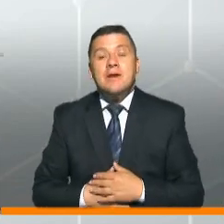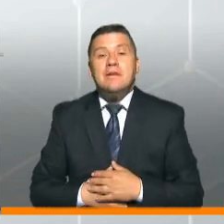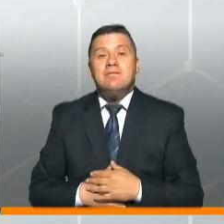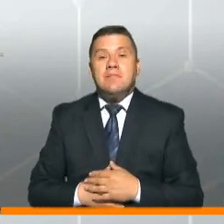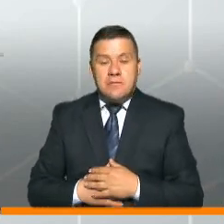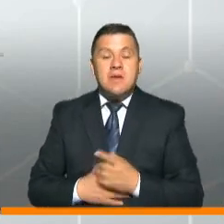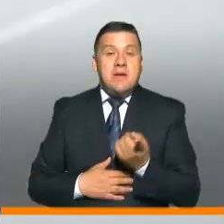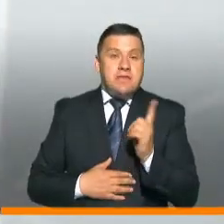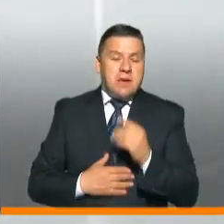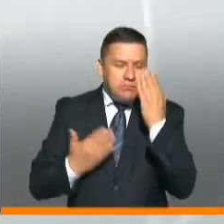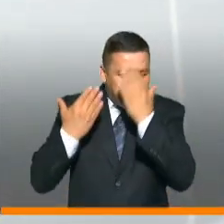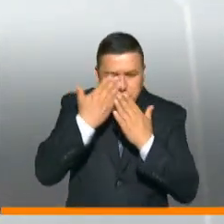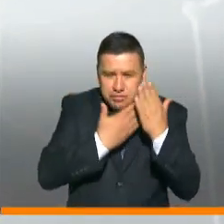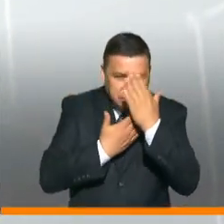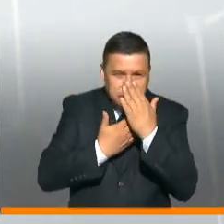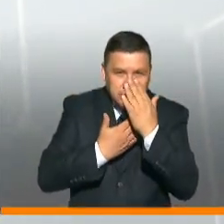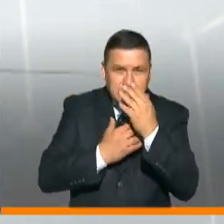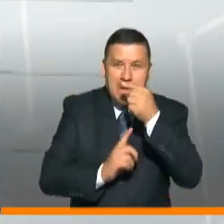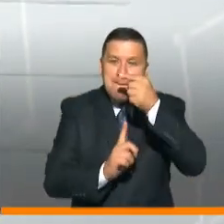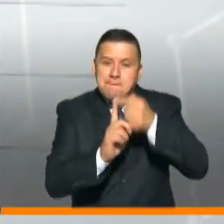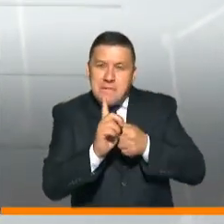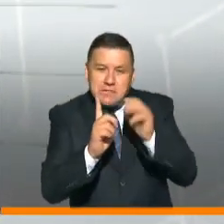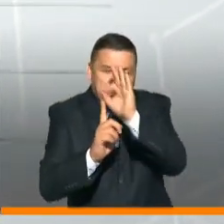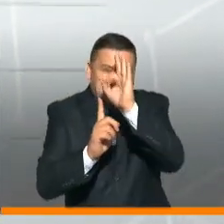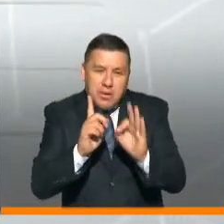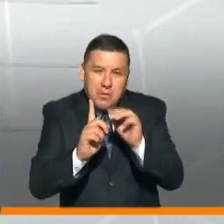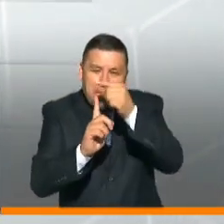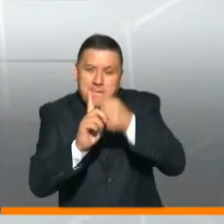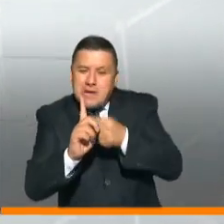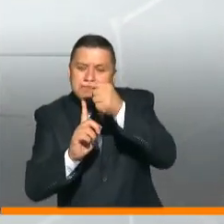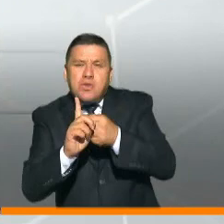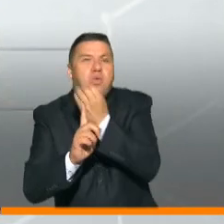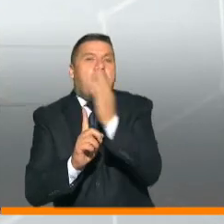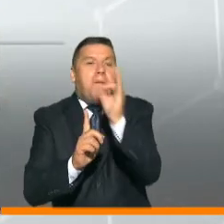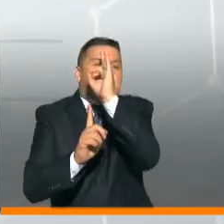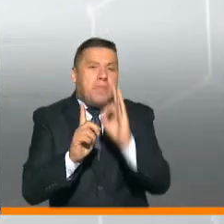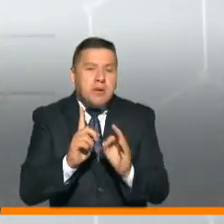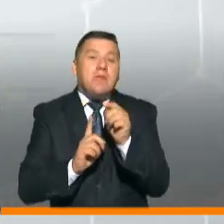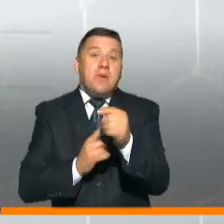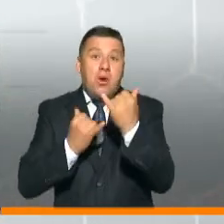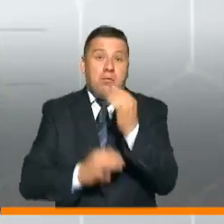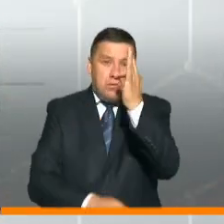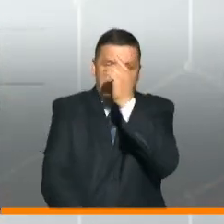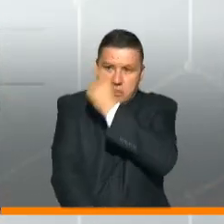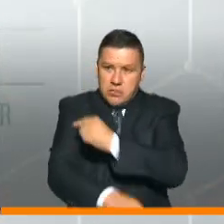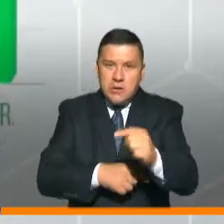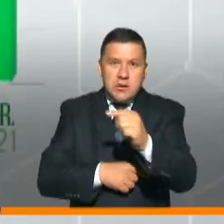a pruebas procesadas promedio mes, en lo que va corrido de este mes, ya llevamos